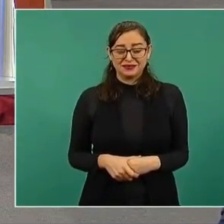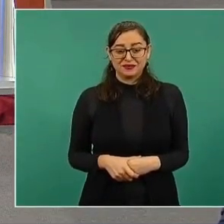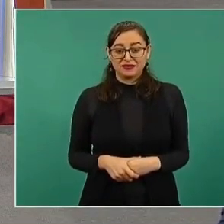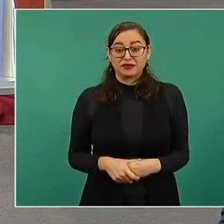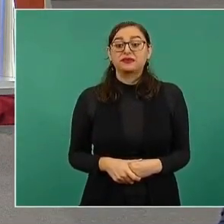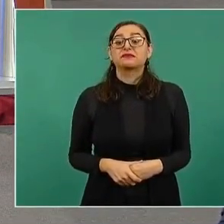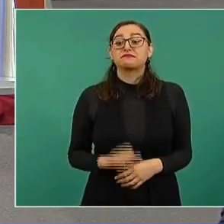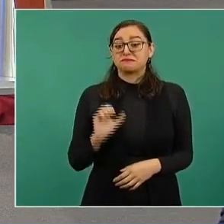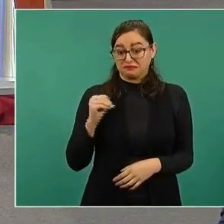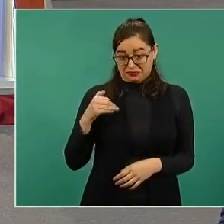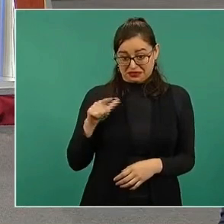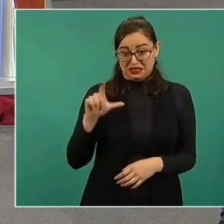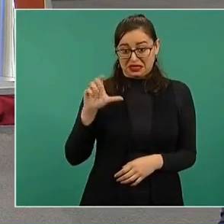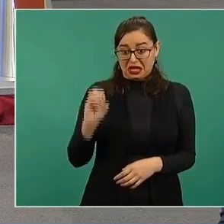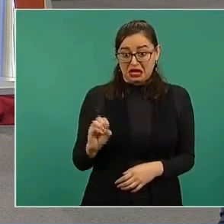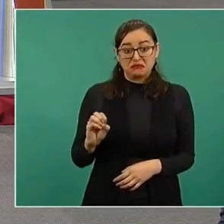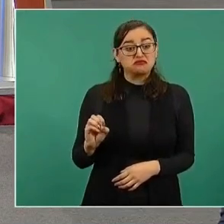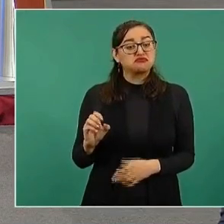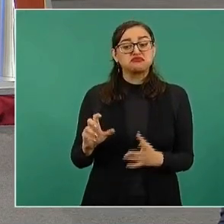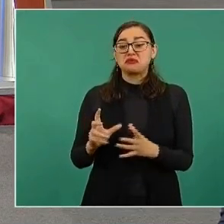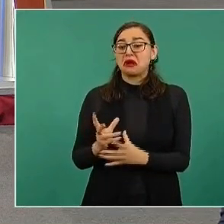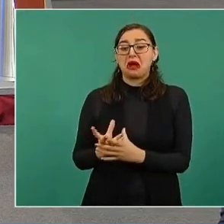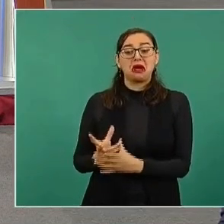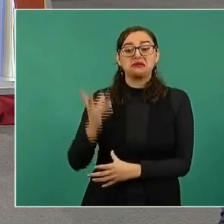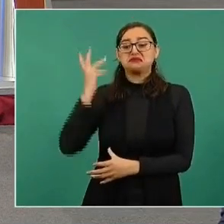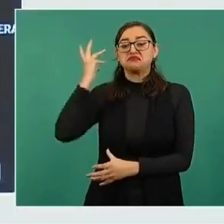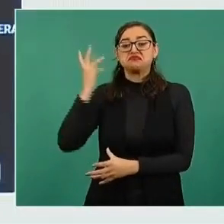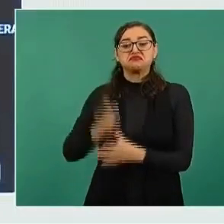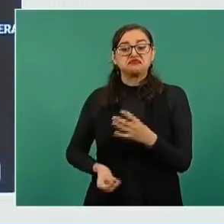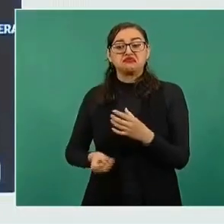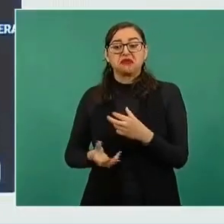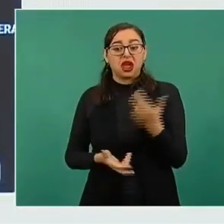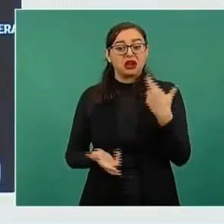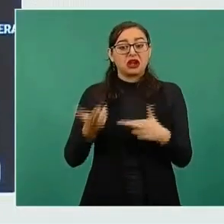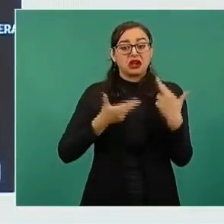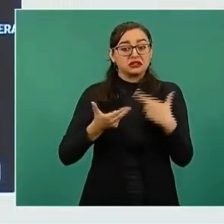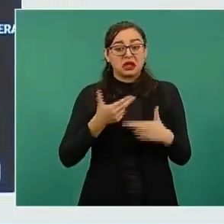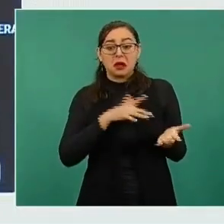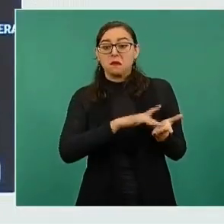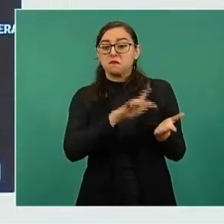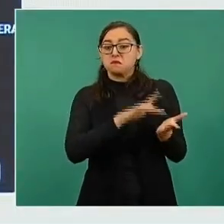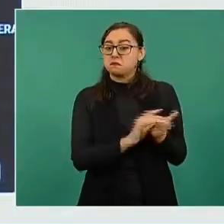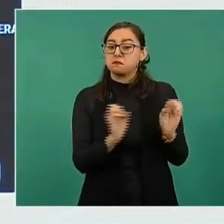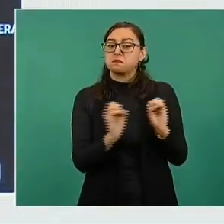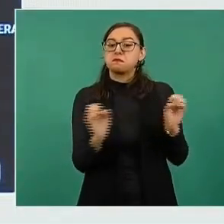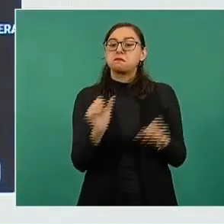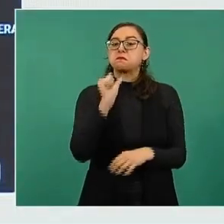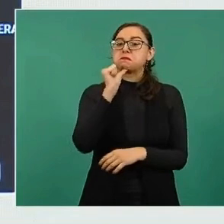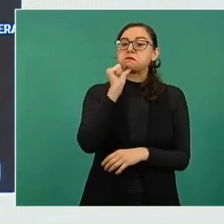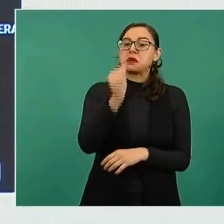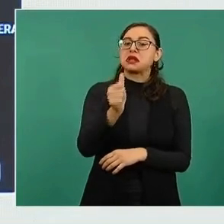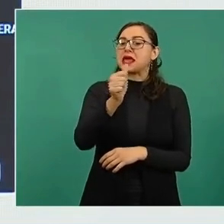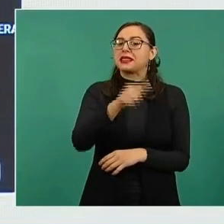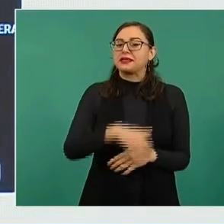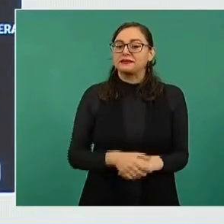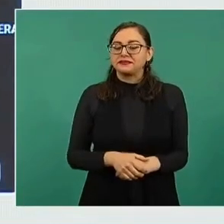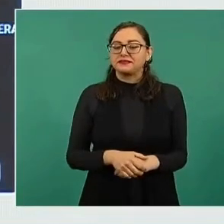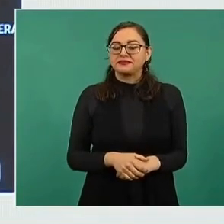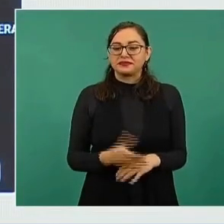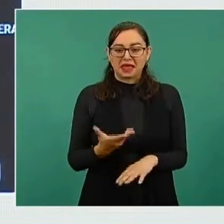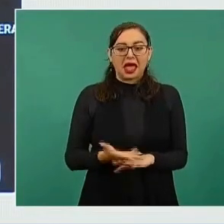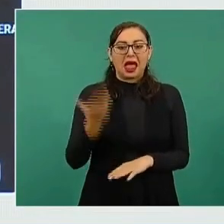AMLO huyó del lugar y nunca se preocupó en regresar para apoyar, como lo hicieron con él, a